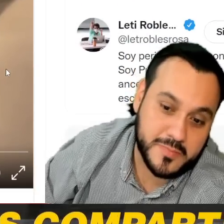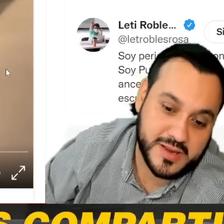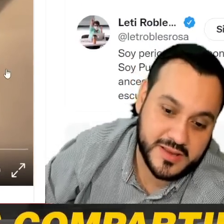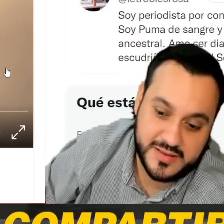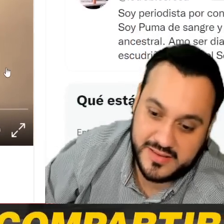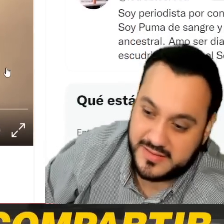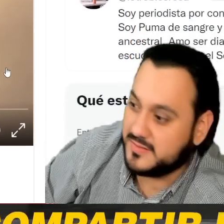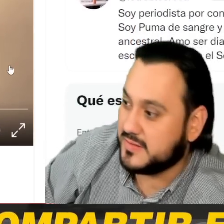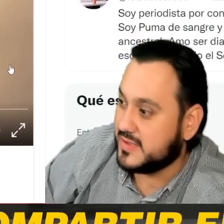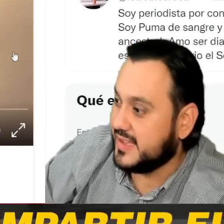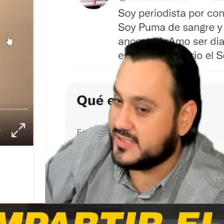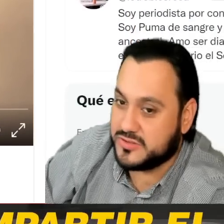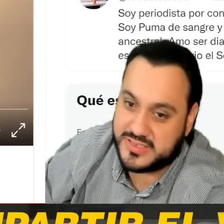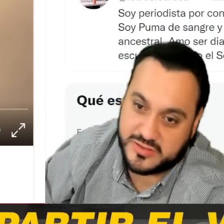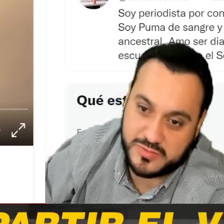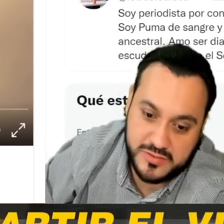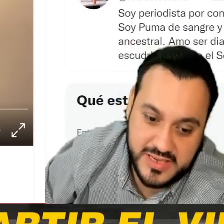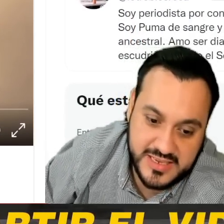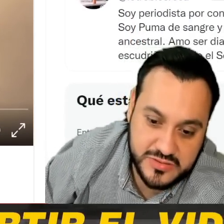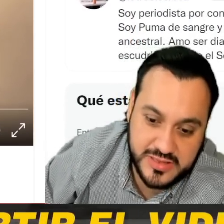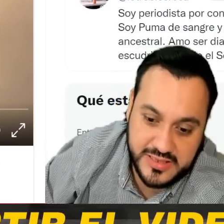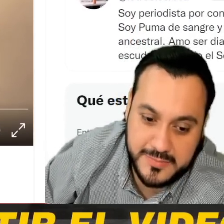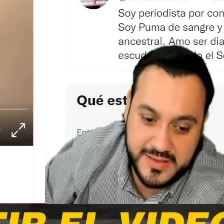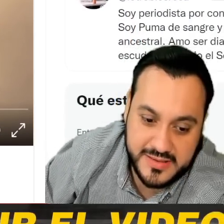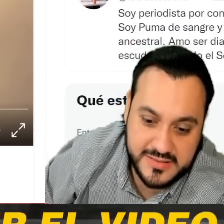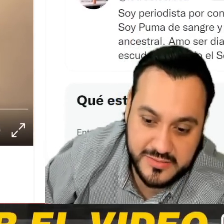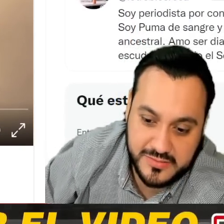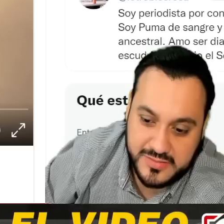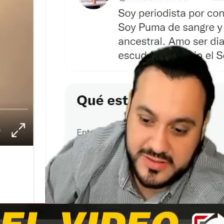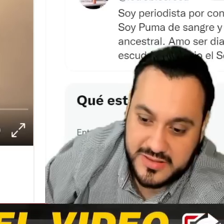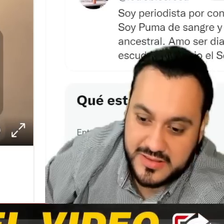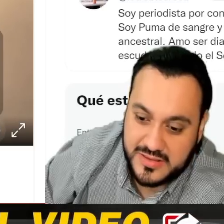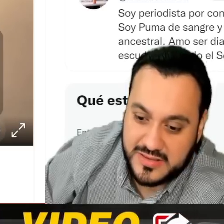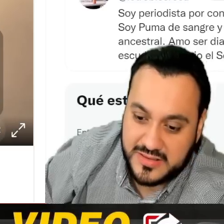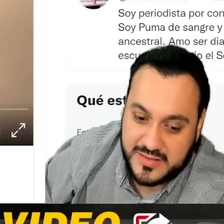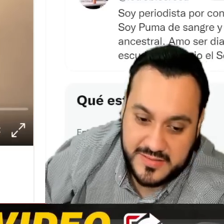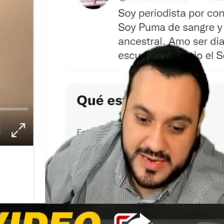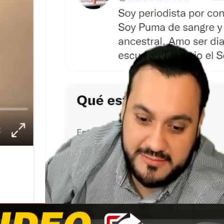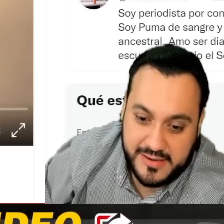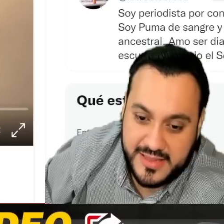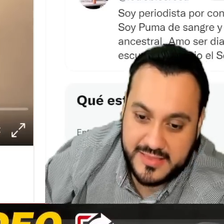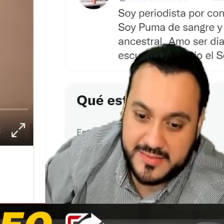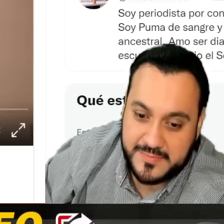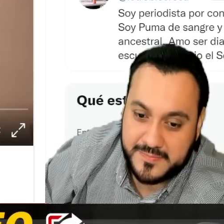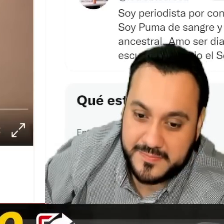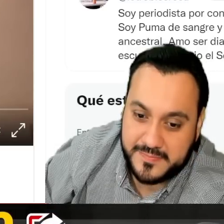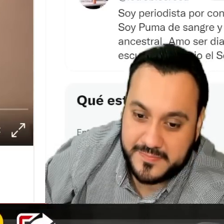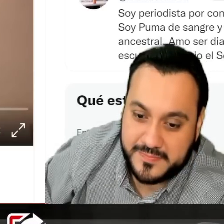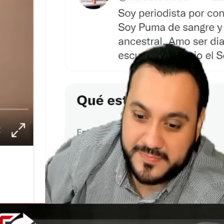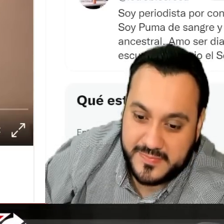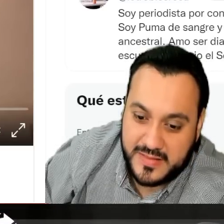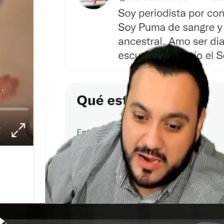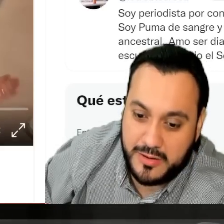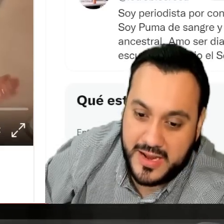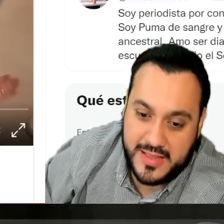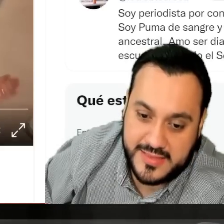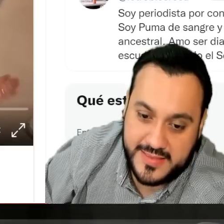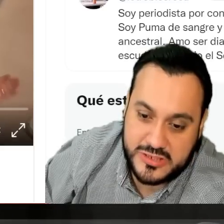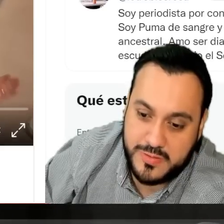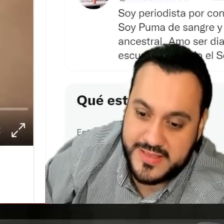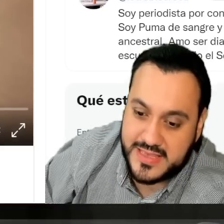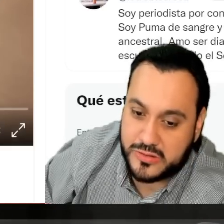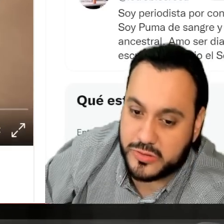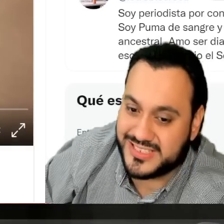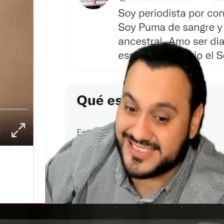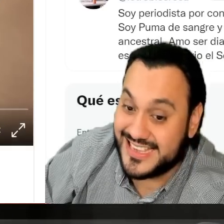nombre y eso dices bueno ya es no tener madre la verdad ahora te